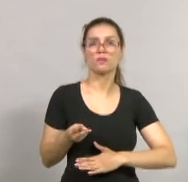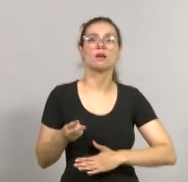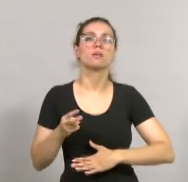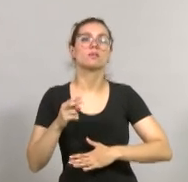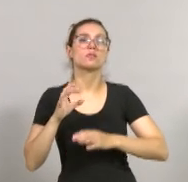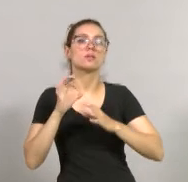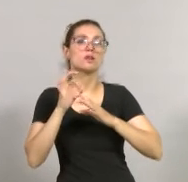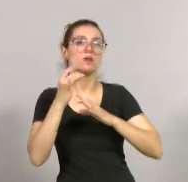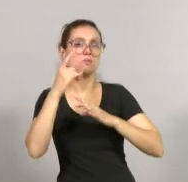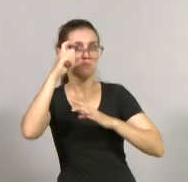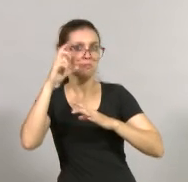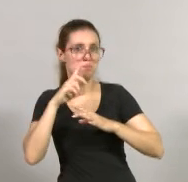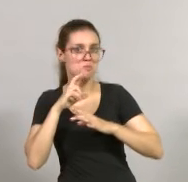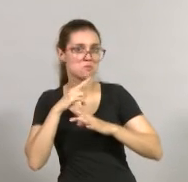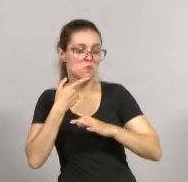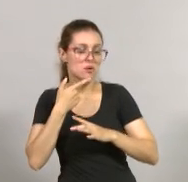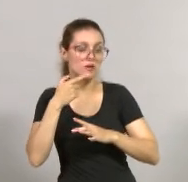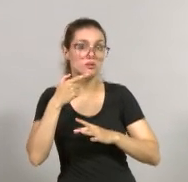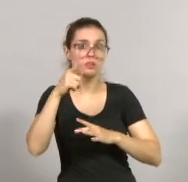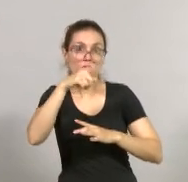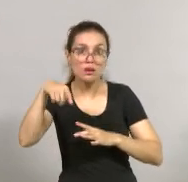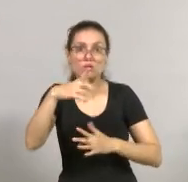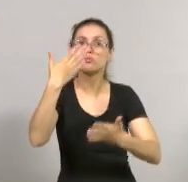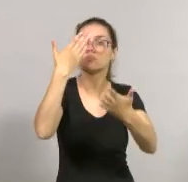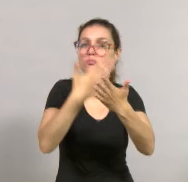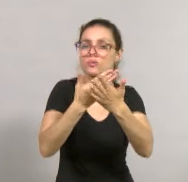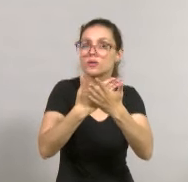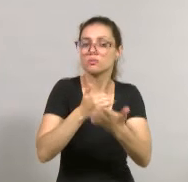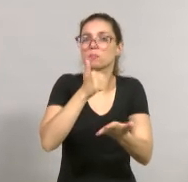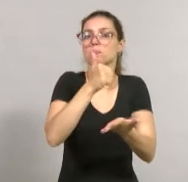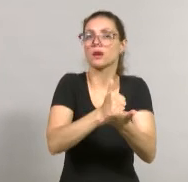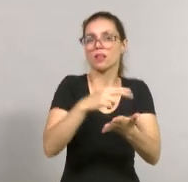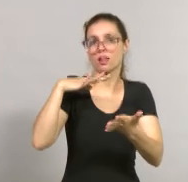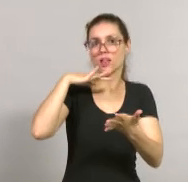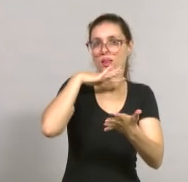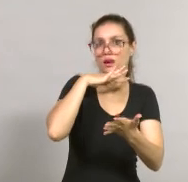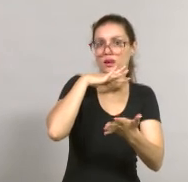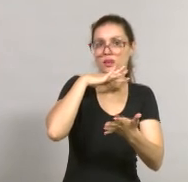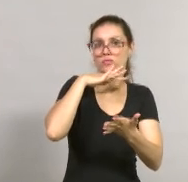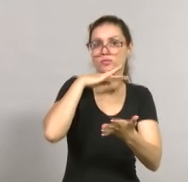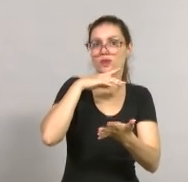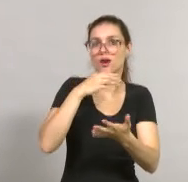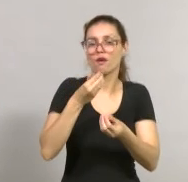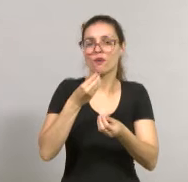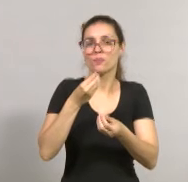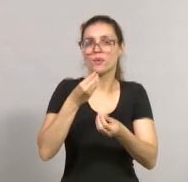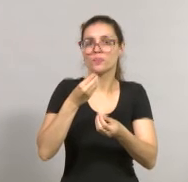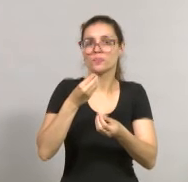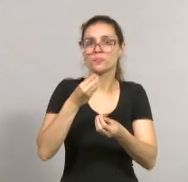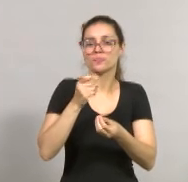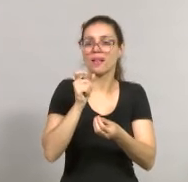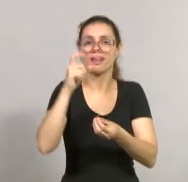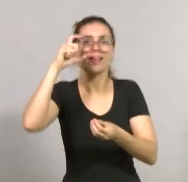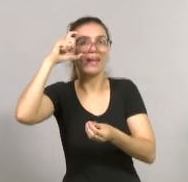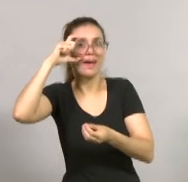a reclamar bueno, una presencia en la lengua a través de la implementación de la letra E. Hablamos